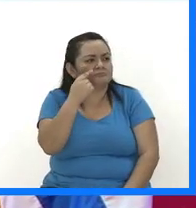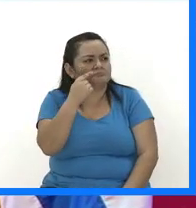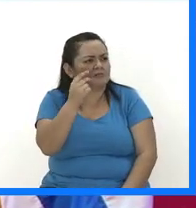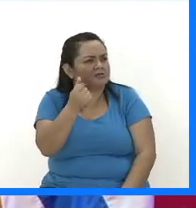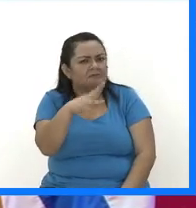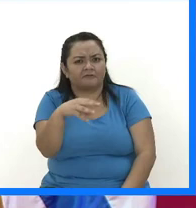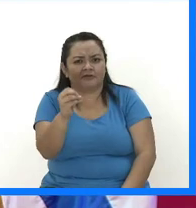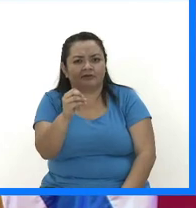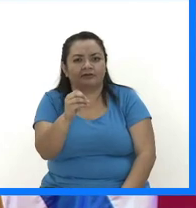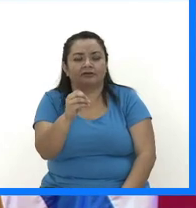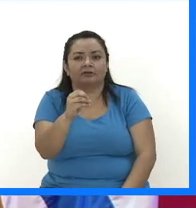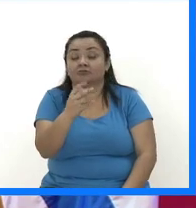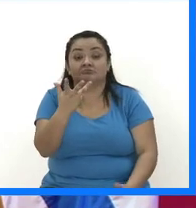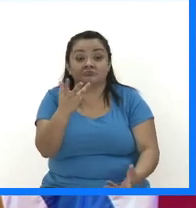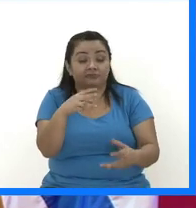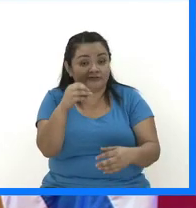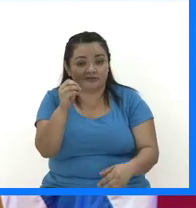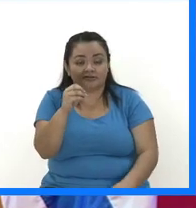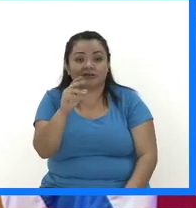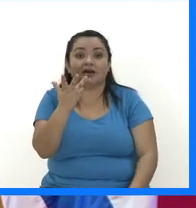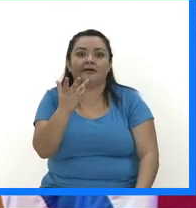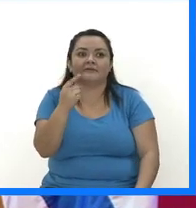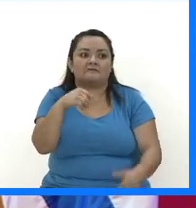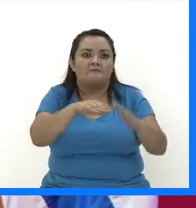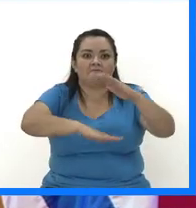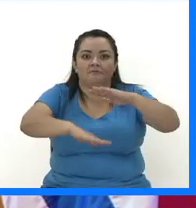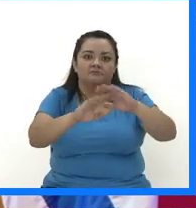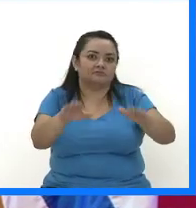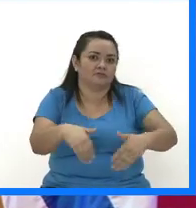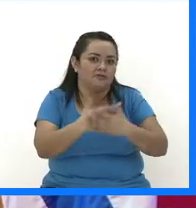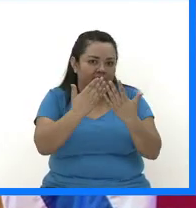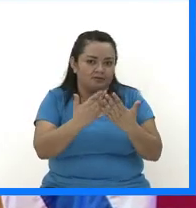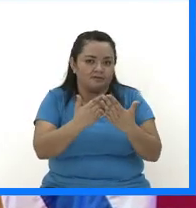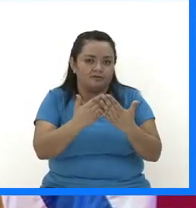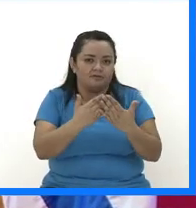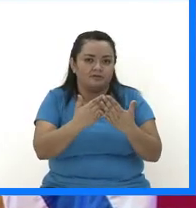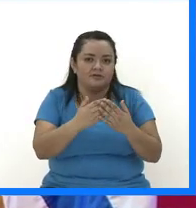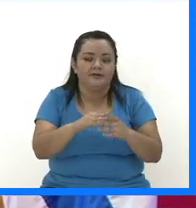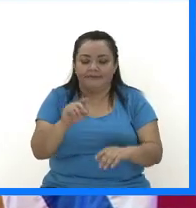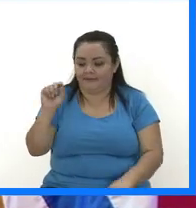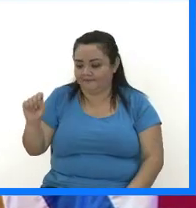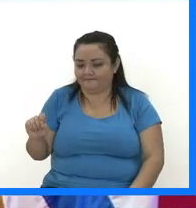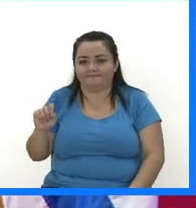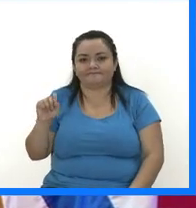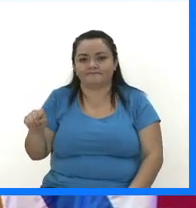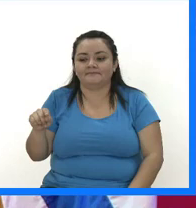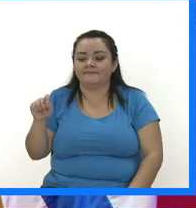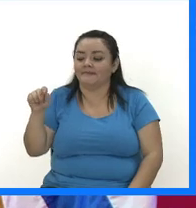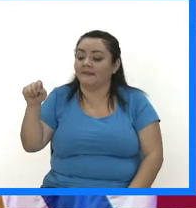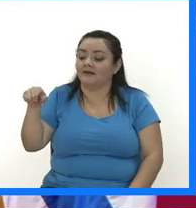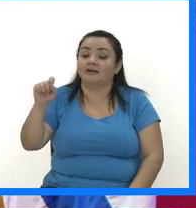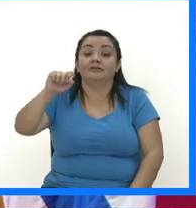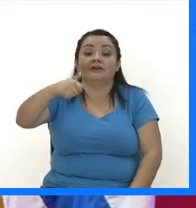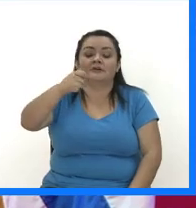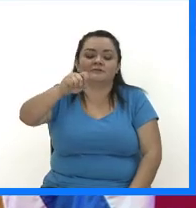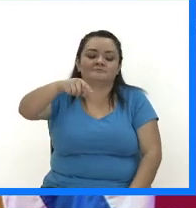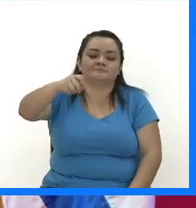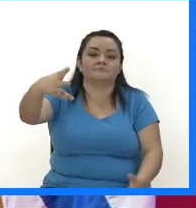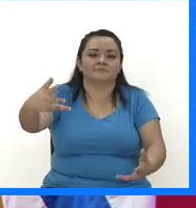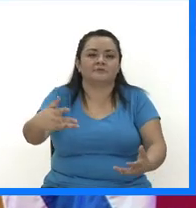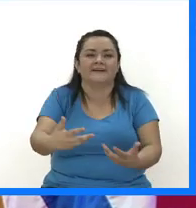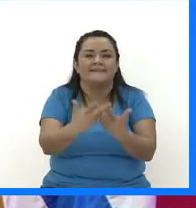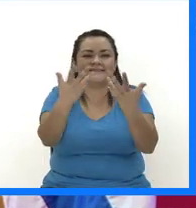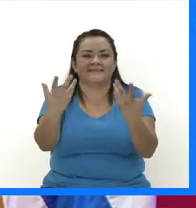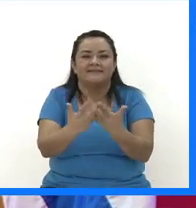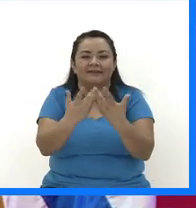ya los buenos días ya no están porque porque no tenía fundamento y sale otra porción de la palabra del señor que dice que la otra que hay entre espinos